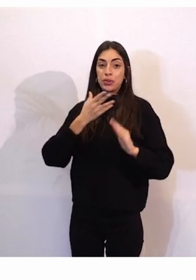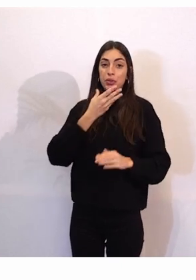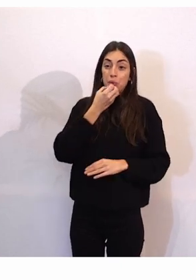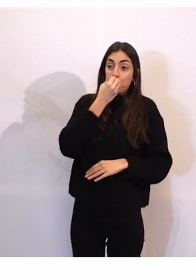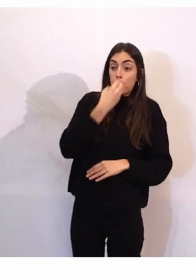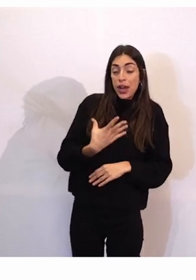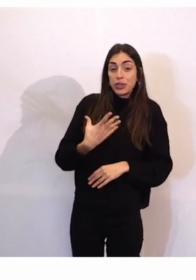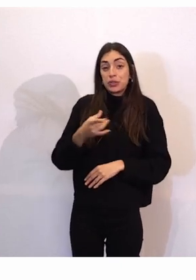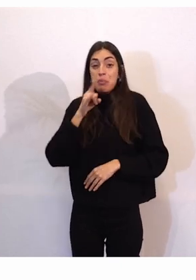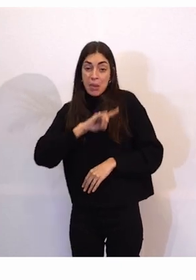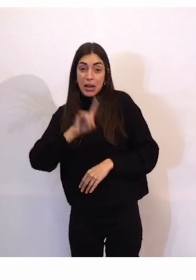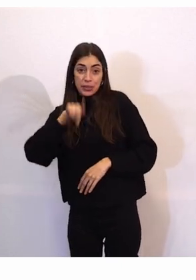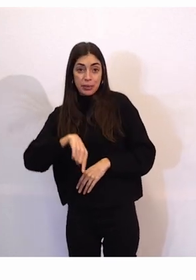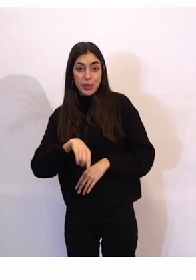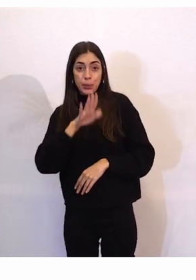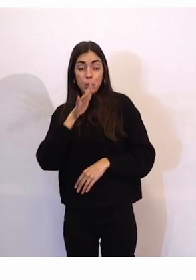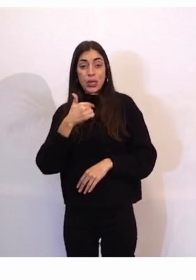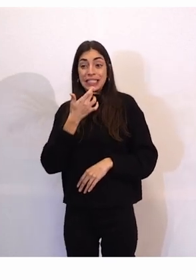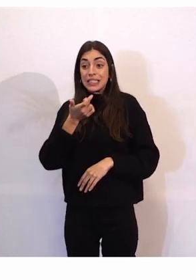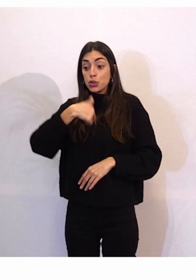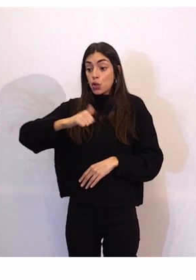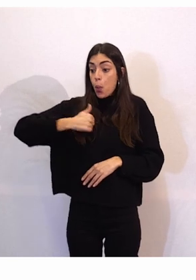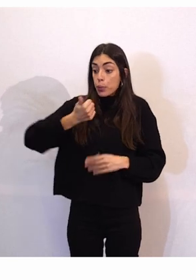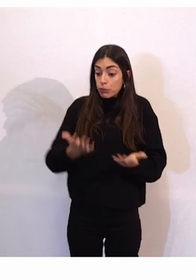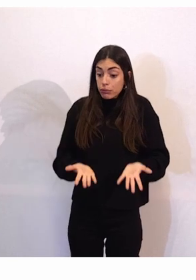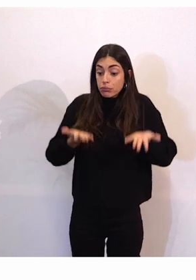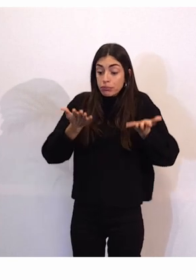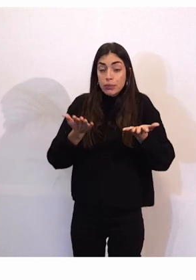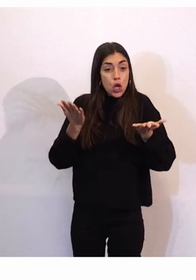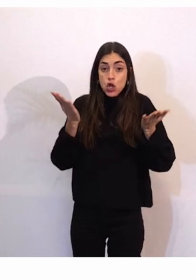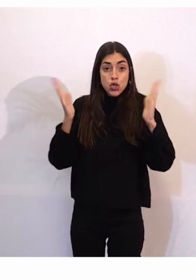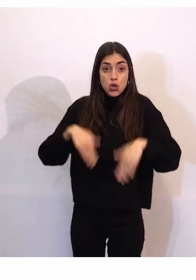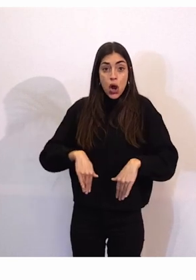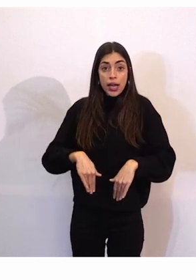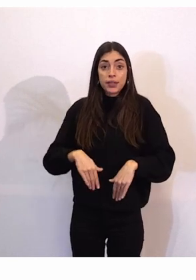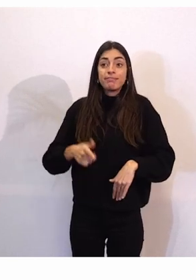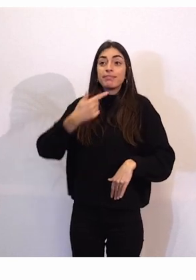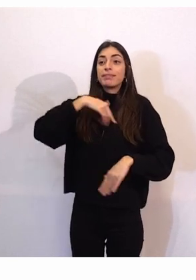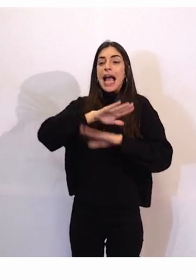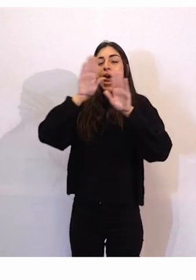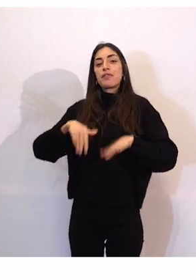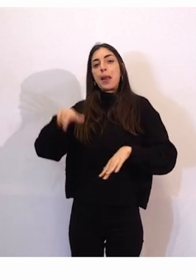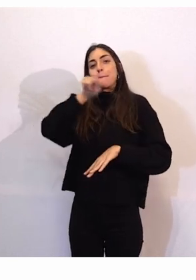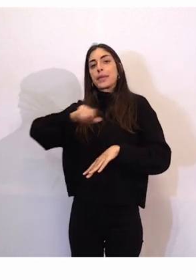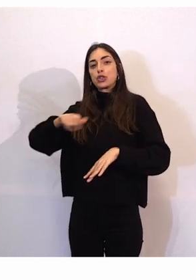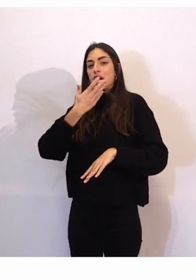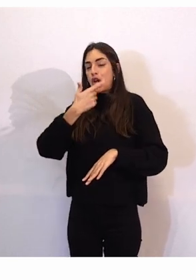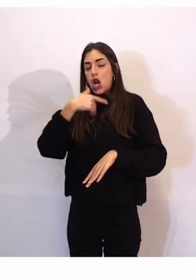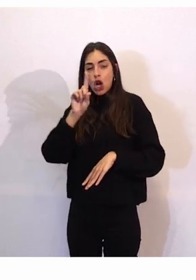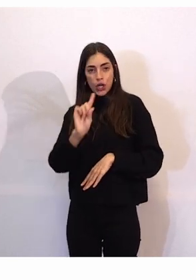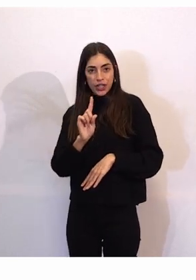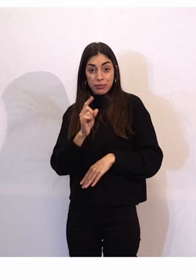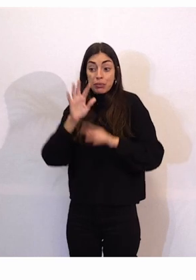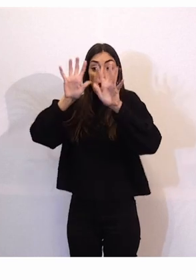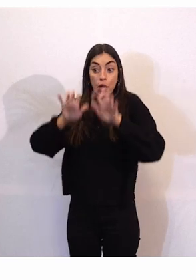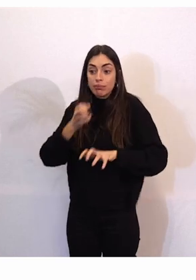agradables. Pero si no ofrecemos esas oportunidades de vida, vamos a desconocer mucho de las personas. Y las